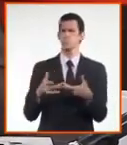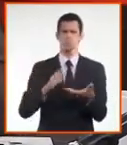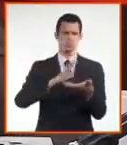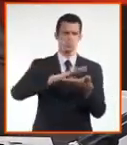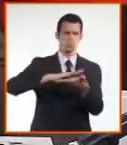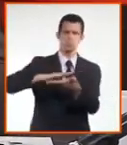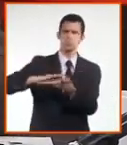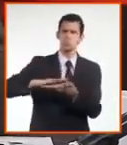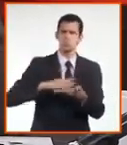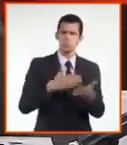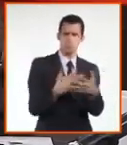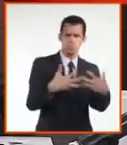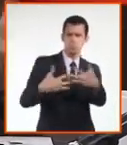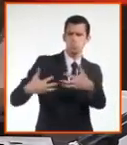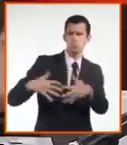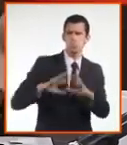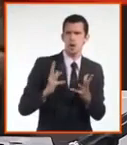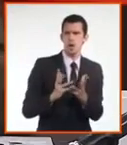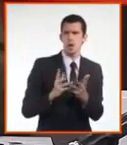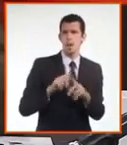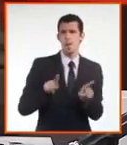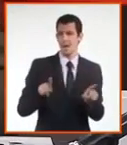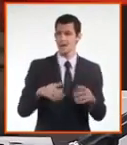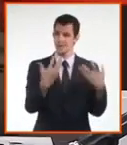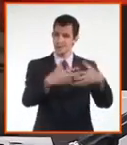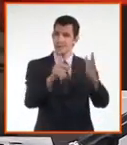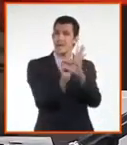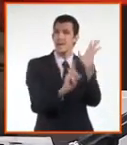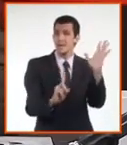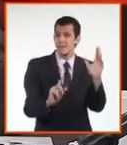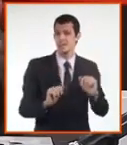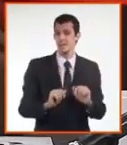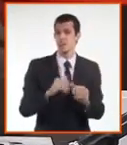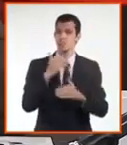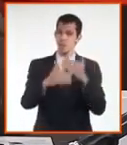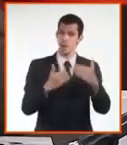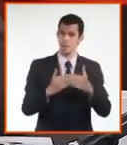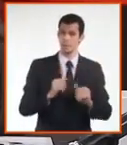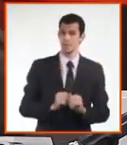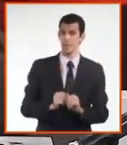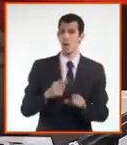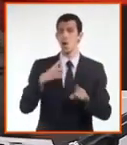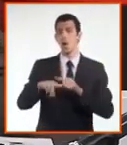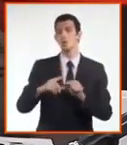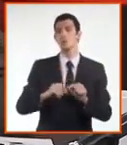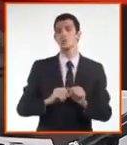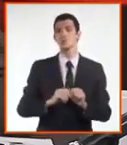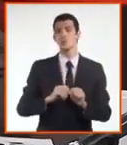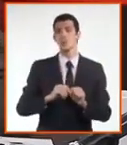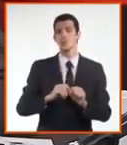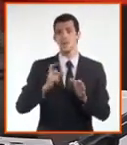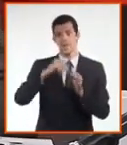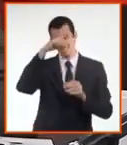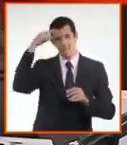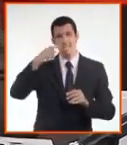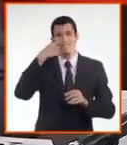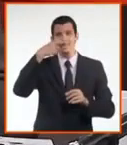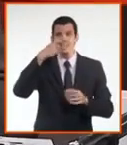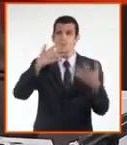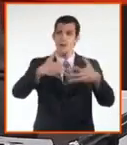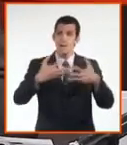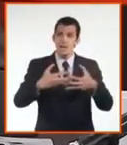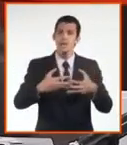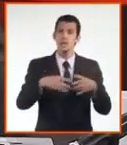sea energía eléctrica los gases o sea que han aumentado sus precios hay una variación y eso repercute